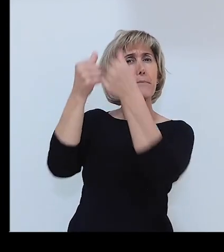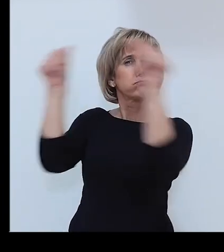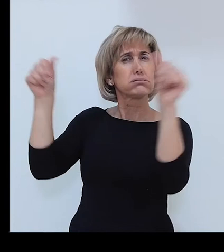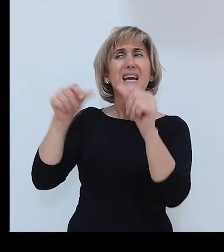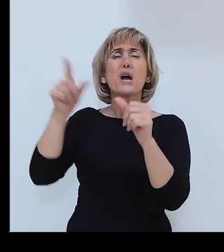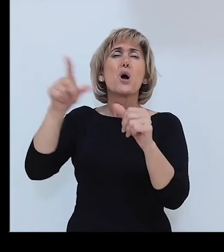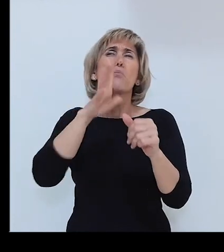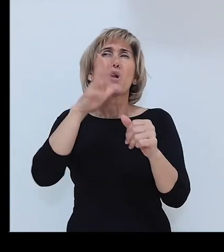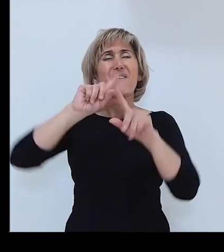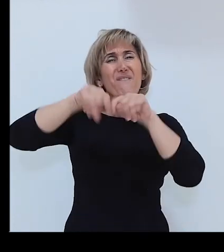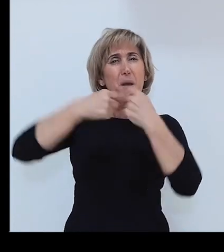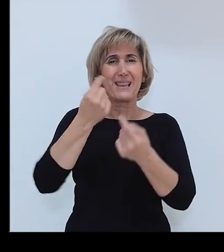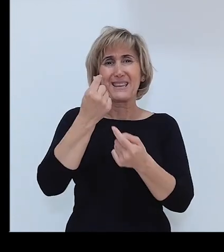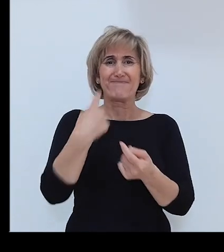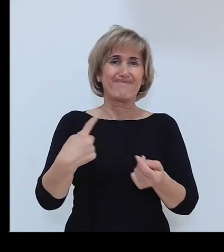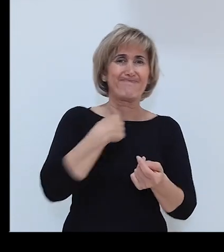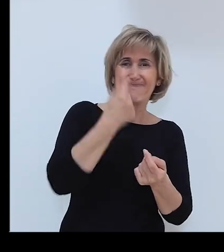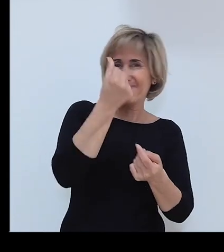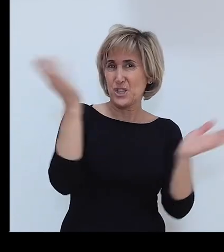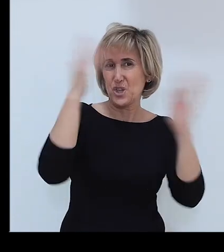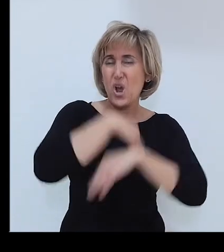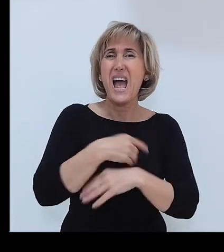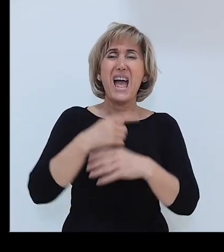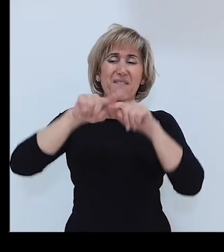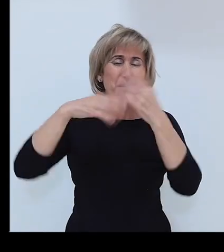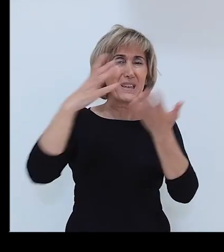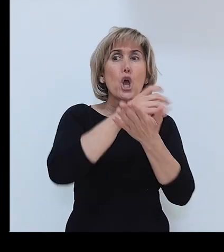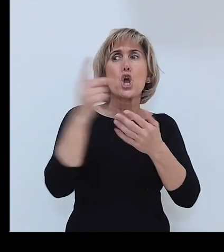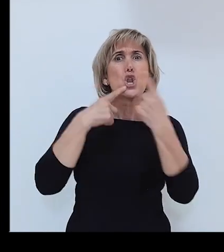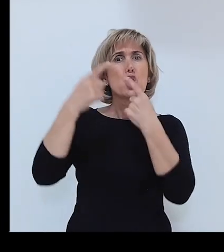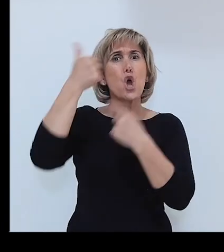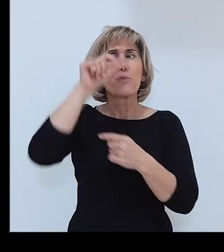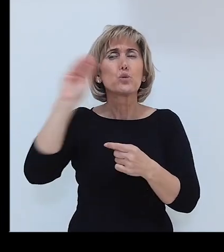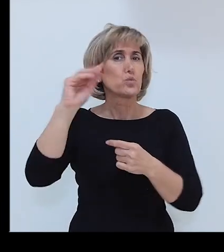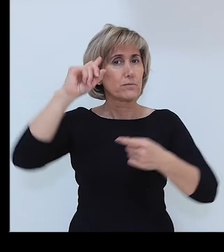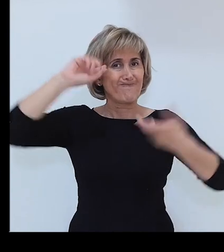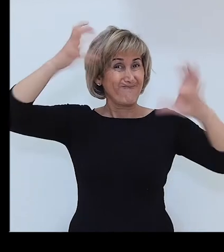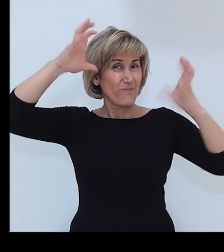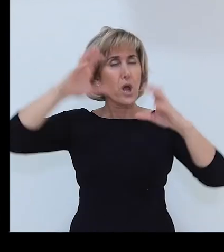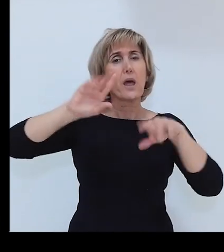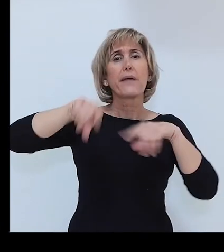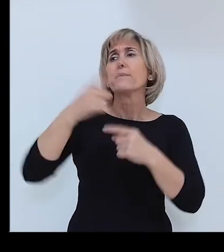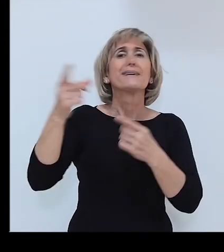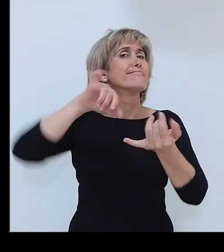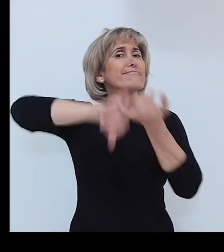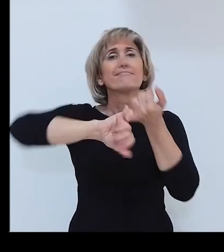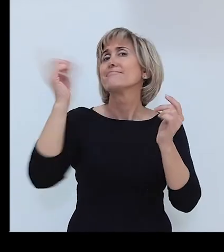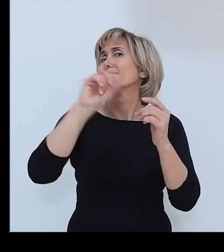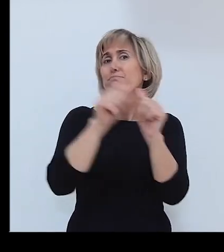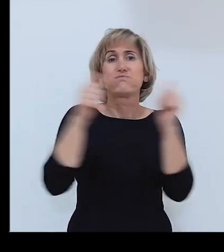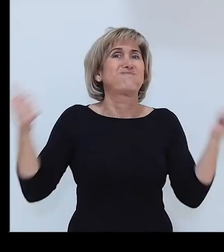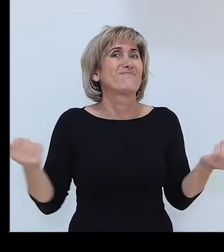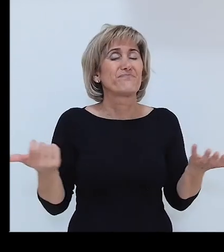hubiera paralizado, la ruina económica del padre y de la familia, el que su novio se vuelva loco y entonces no se